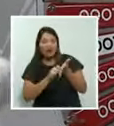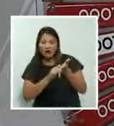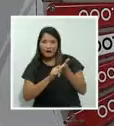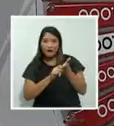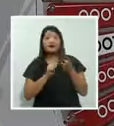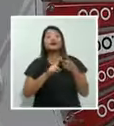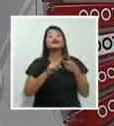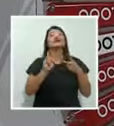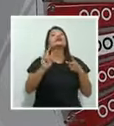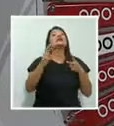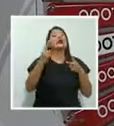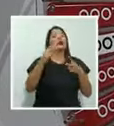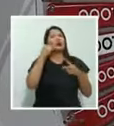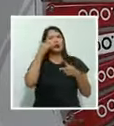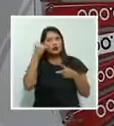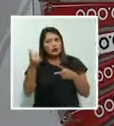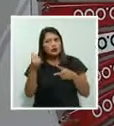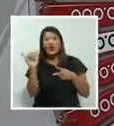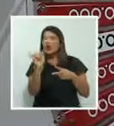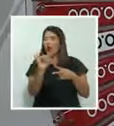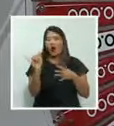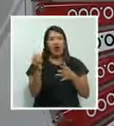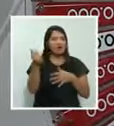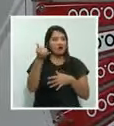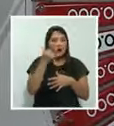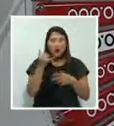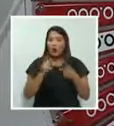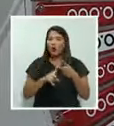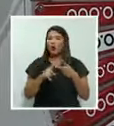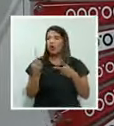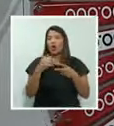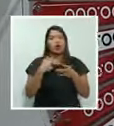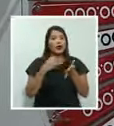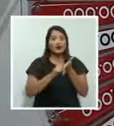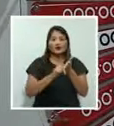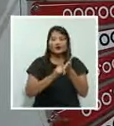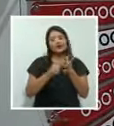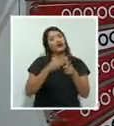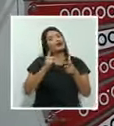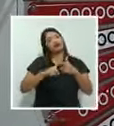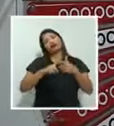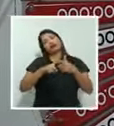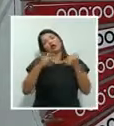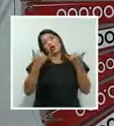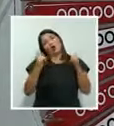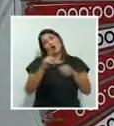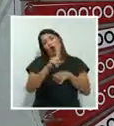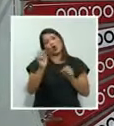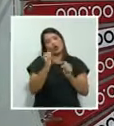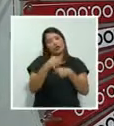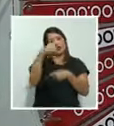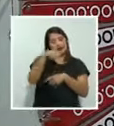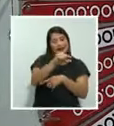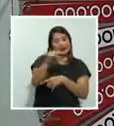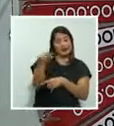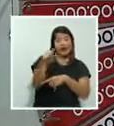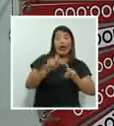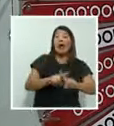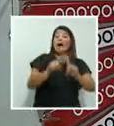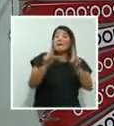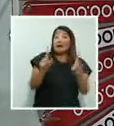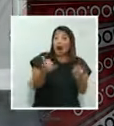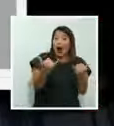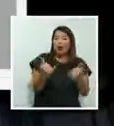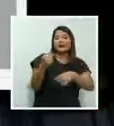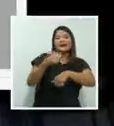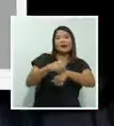lo mismo, no contesta o no tiene el producto, queda inhabilitada la llamada telefónica para esa semana. Pero en este